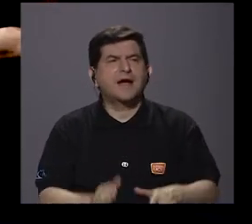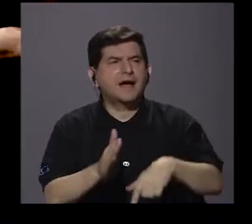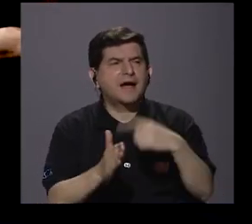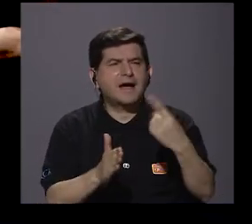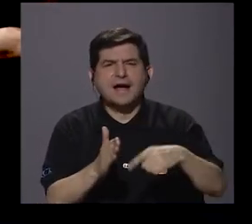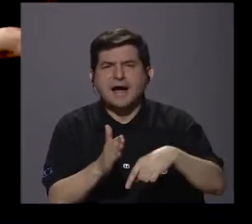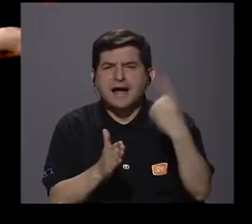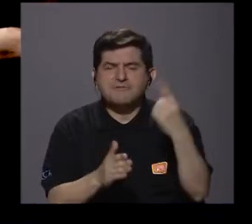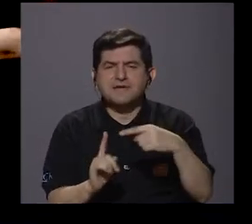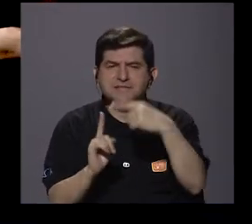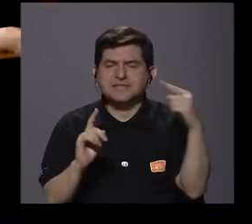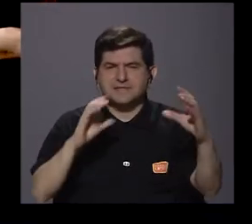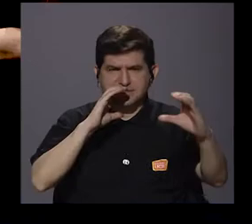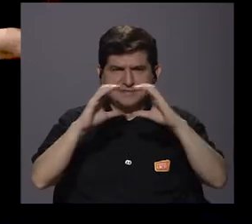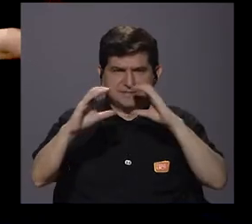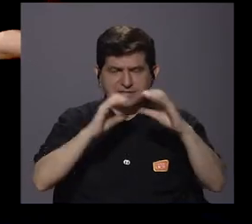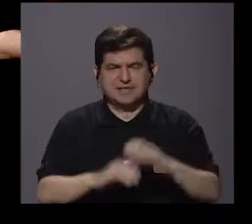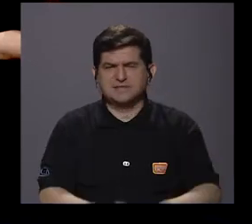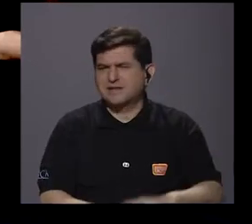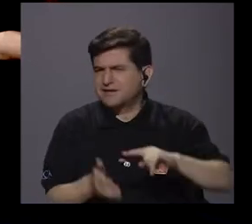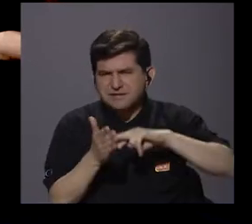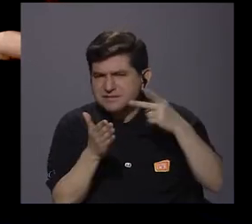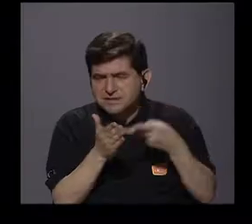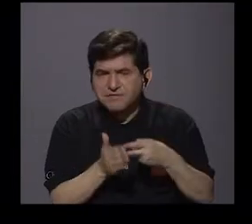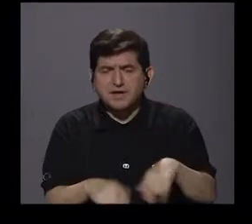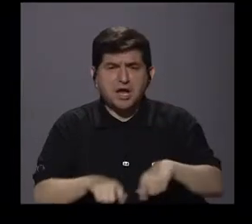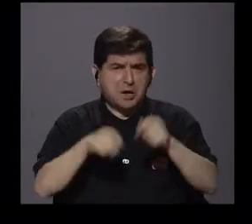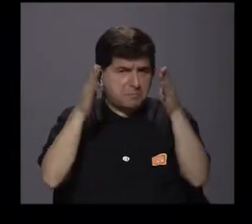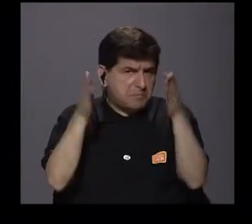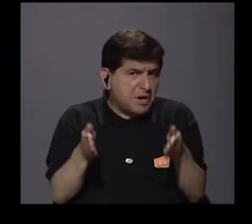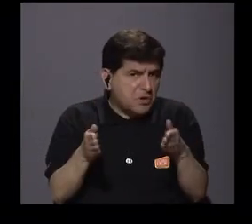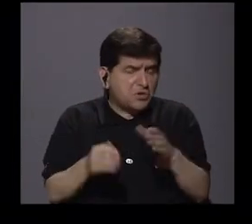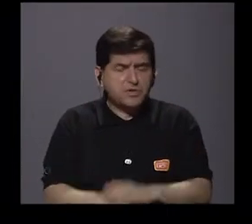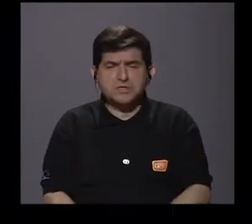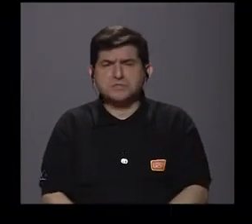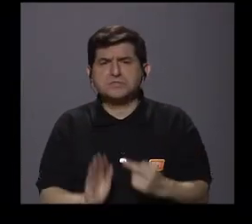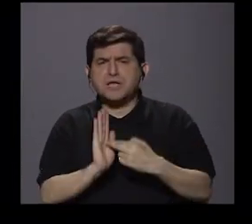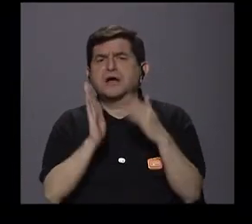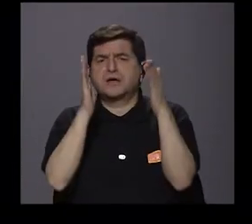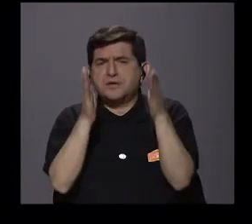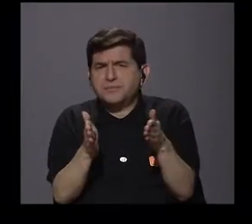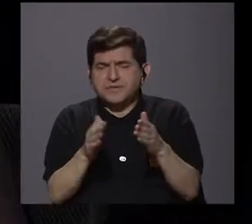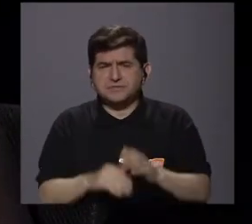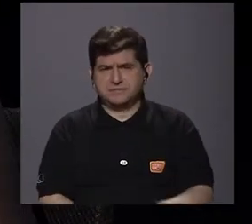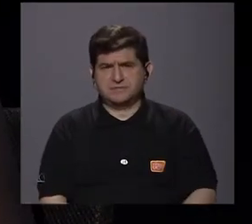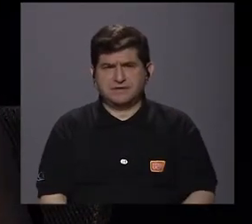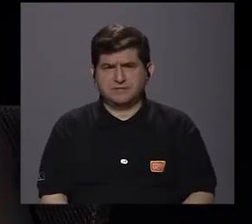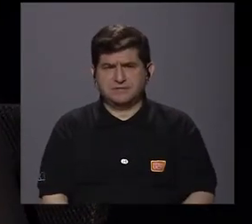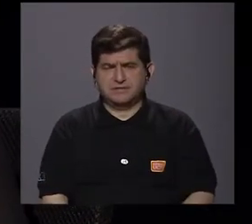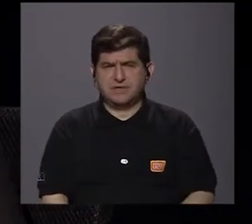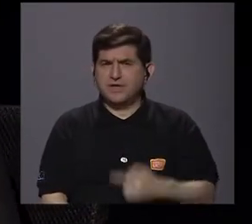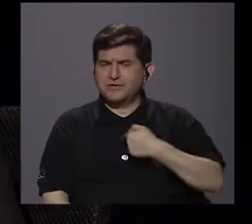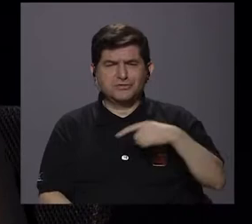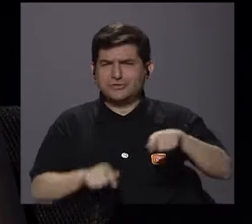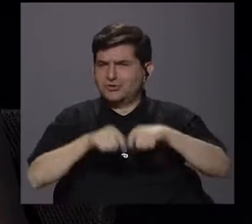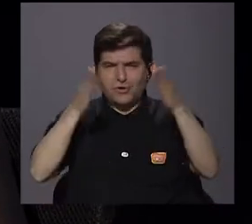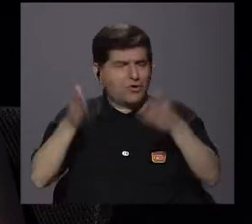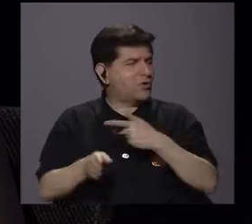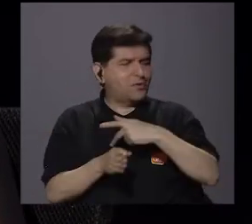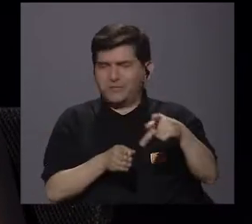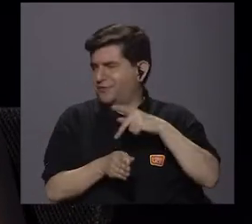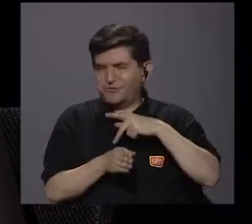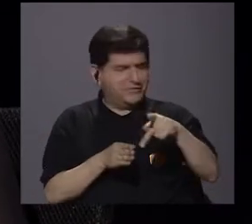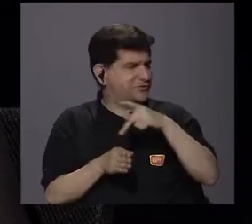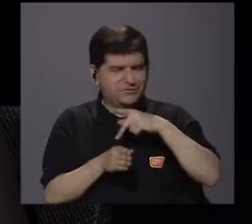veces, ¿desde la comunicación a qué se refiere? Sí, como periodista, como corresponsal o... Bueno, no soy periodista de